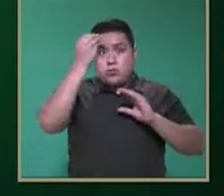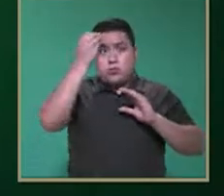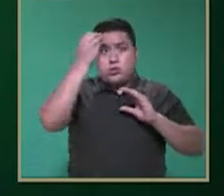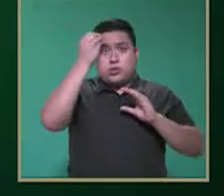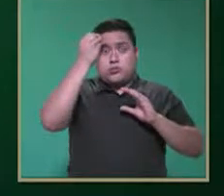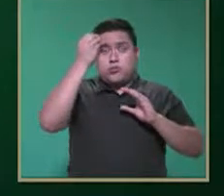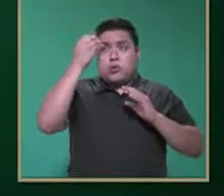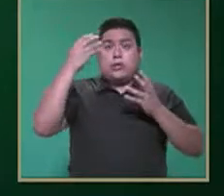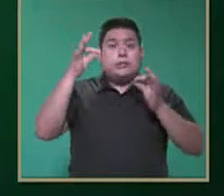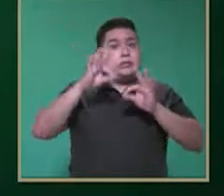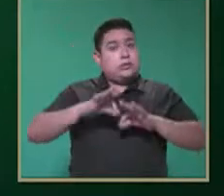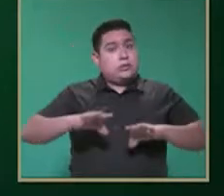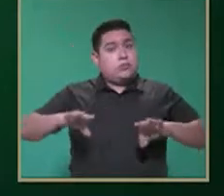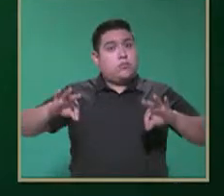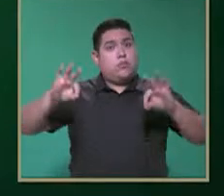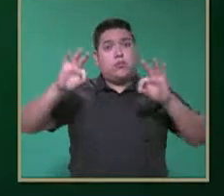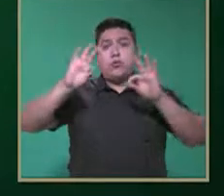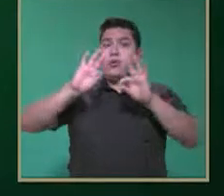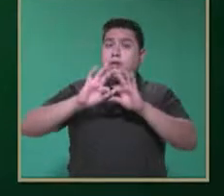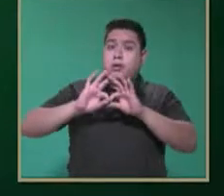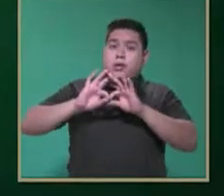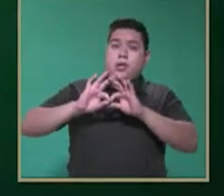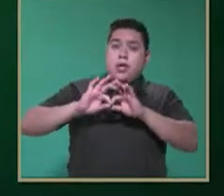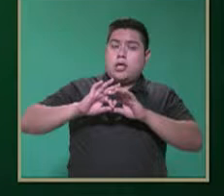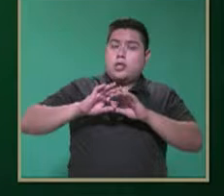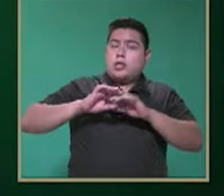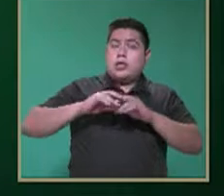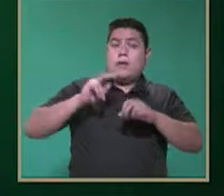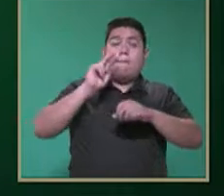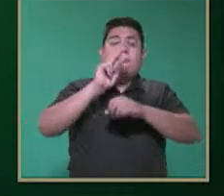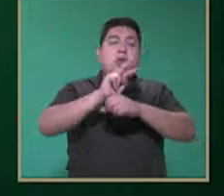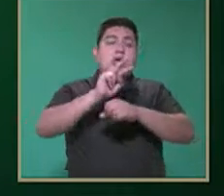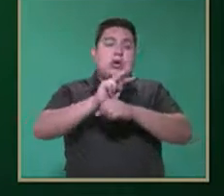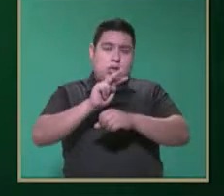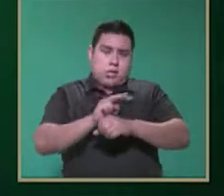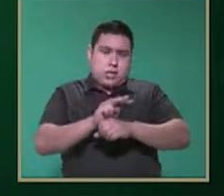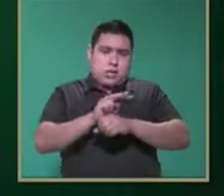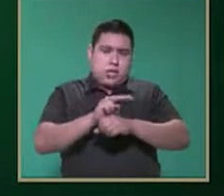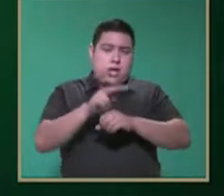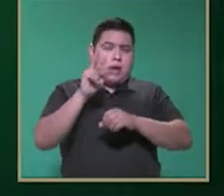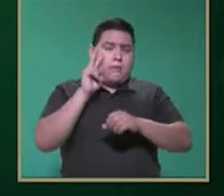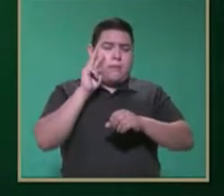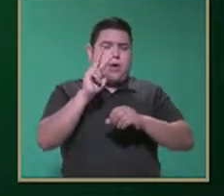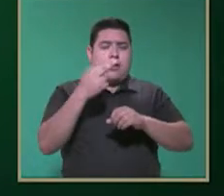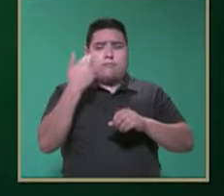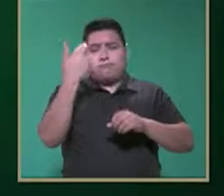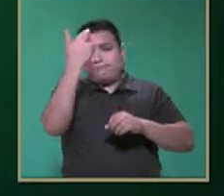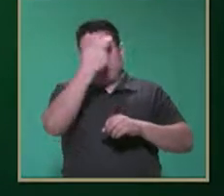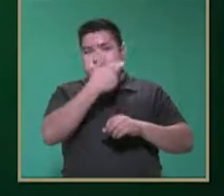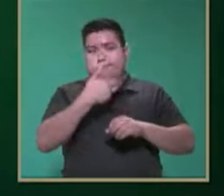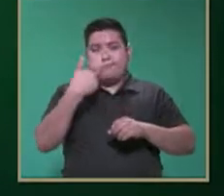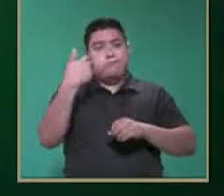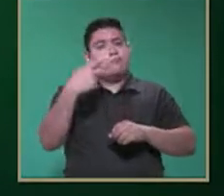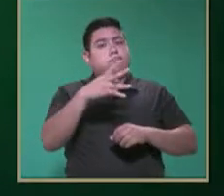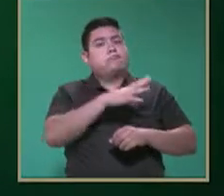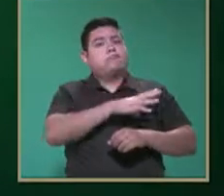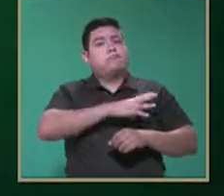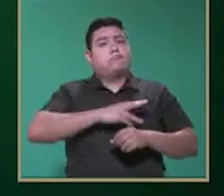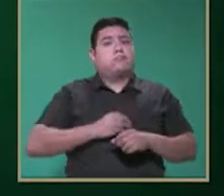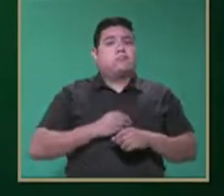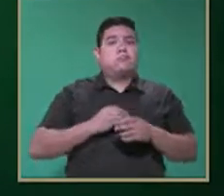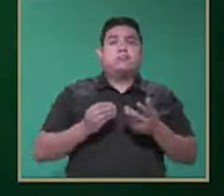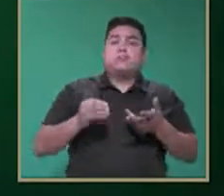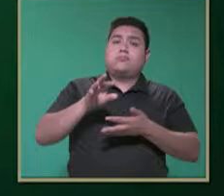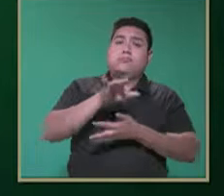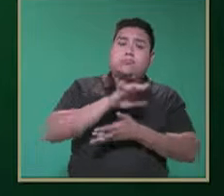nos tenemos que hacer responsables de observar el perfil sociocomunicativo porque